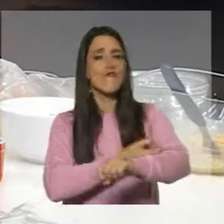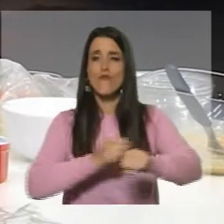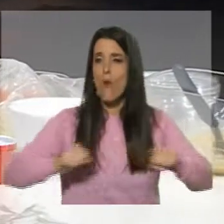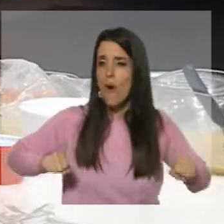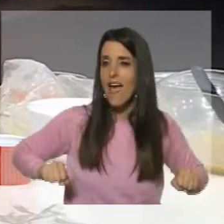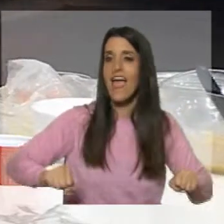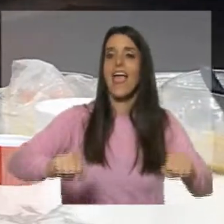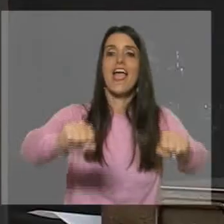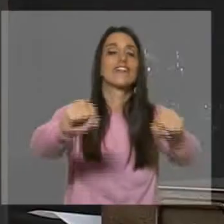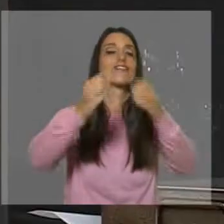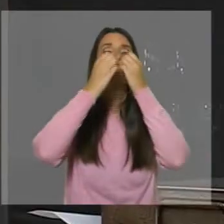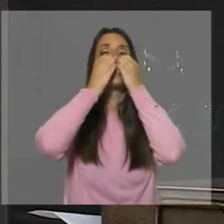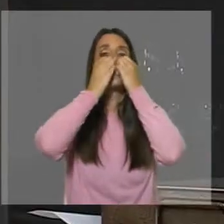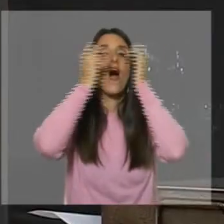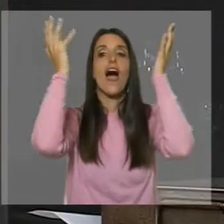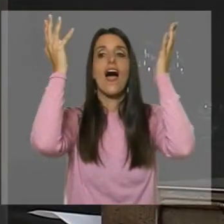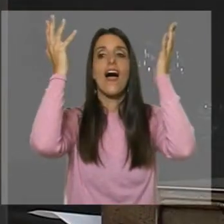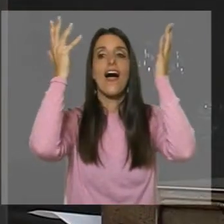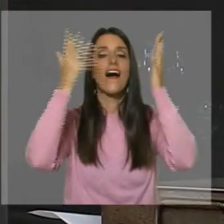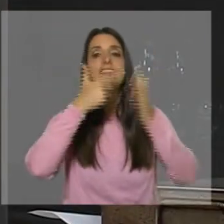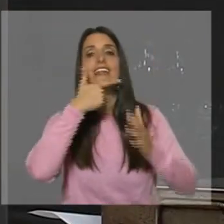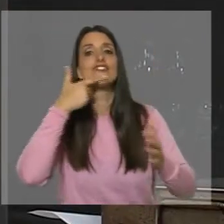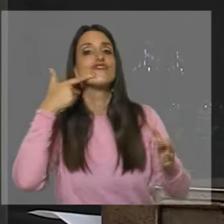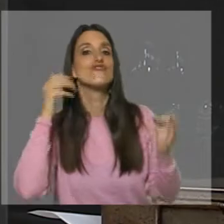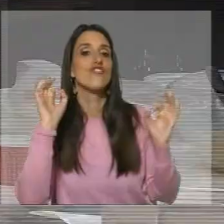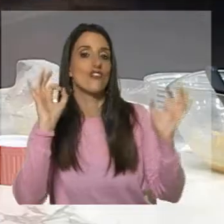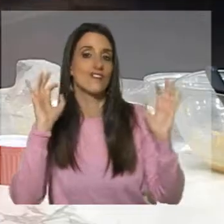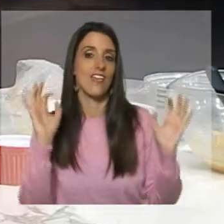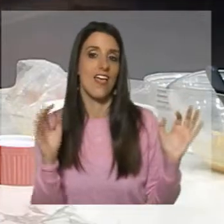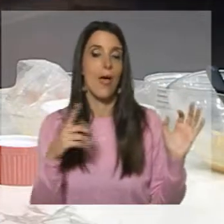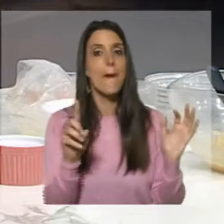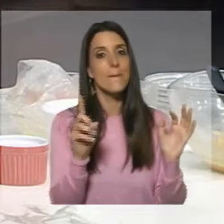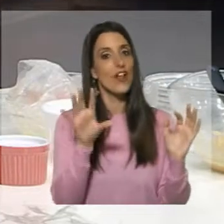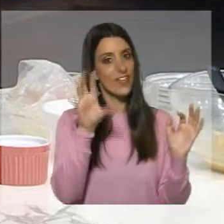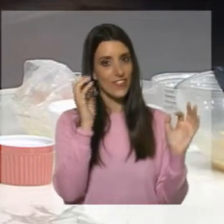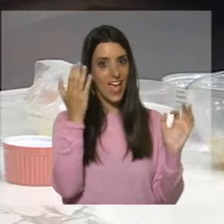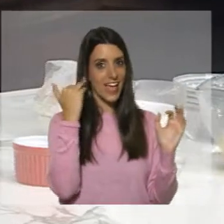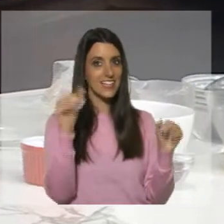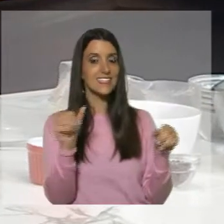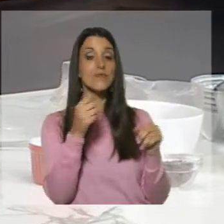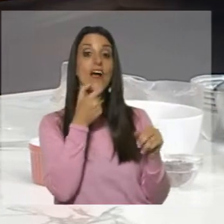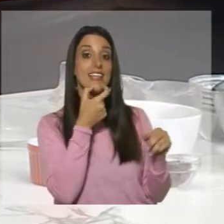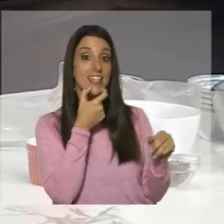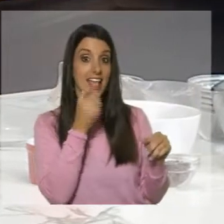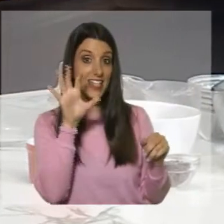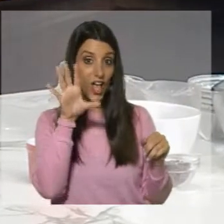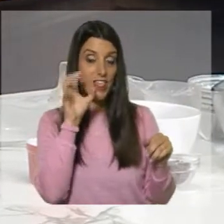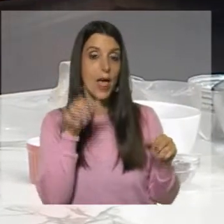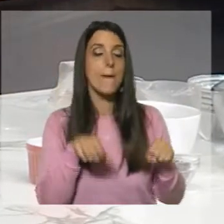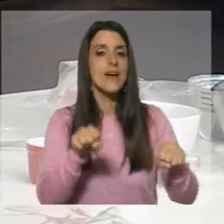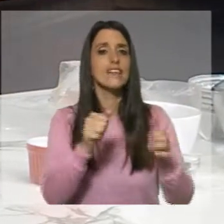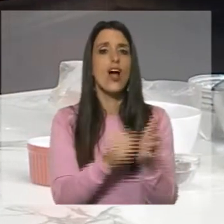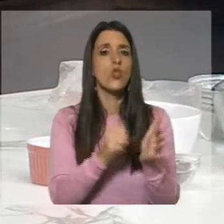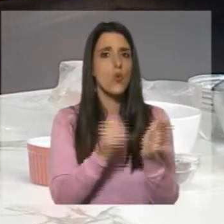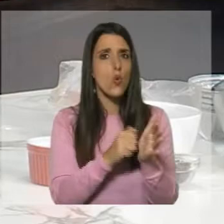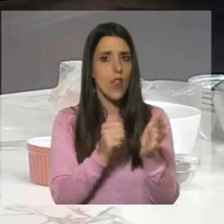¿cómo le va a quedar? Divina, a deliciosa, espectacular. Pero es una masa, ¿te acuerdas la otra vez que hicimos las galletas? Sí. Que era una masa dura que vos